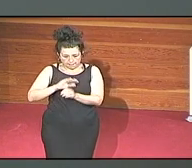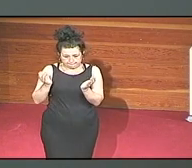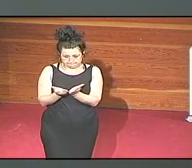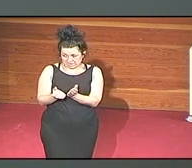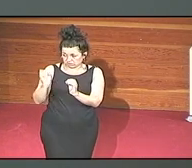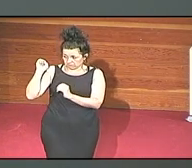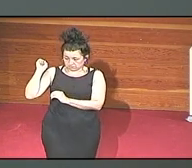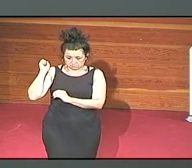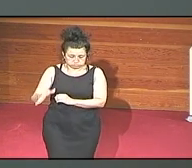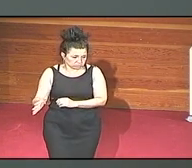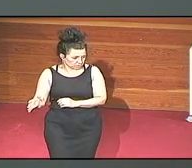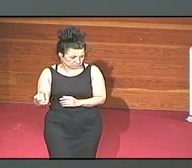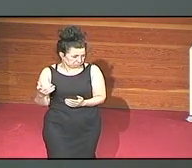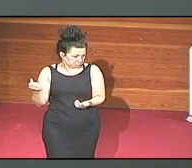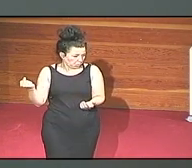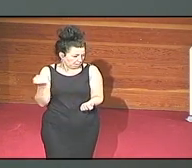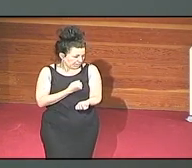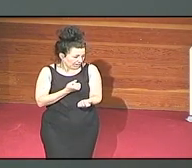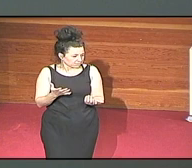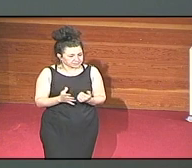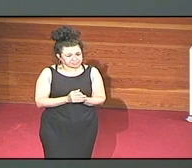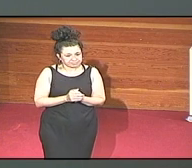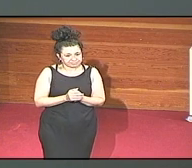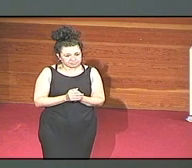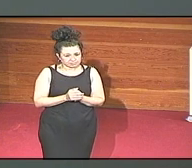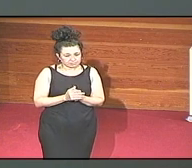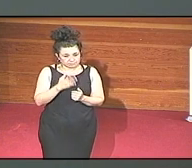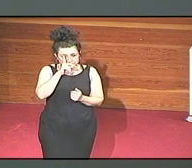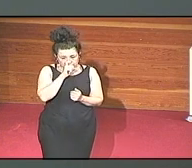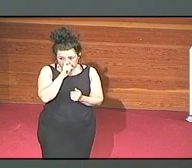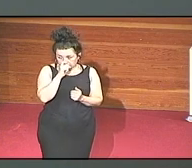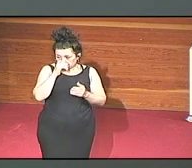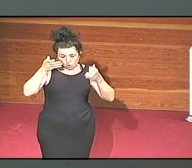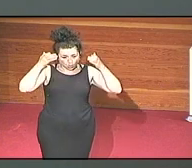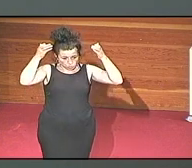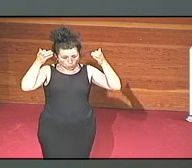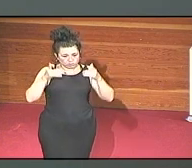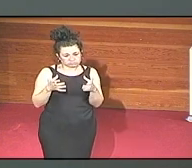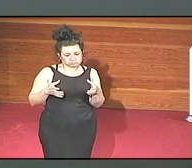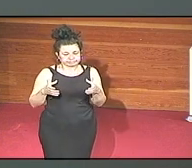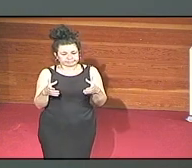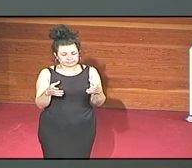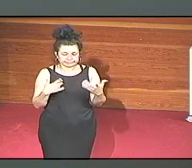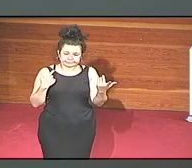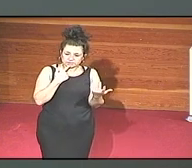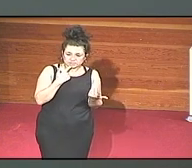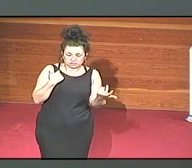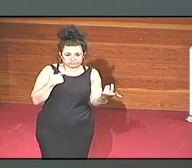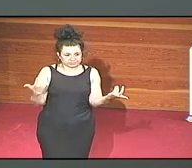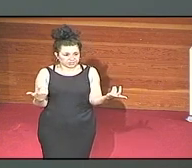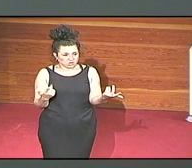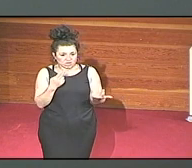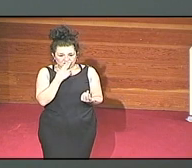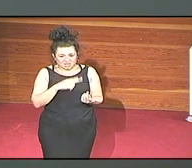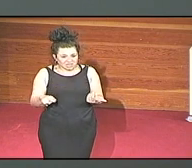dan te eliminan y en ese momento recuerdo que ella llega con el cubo y dijo es que yo he dejado de ser una niña